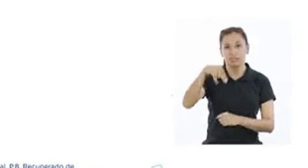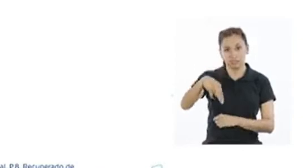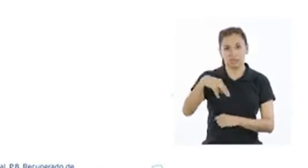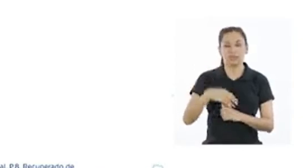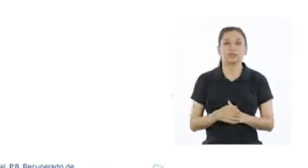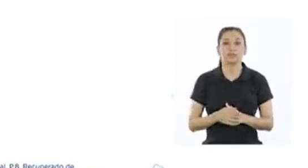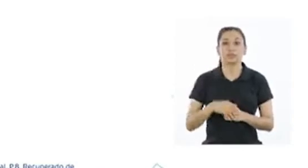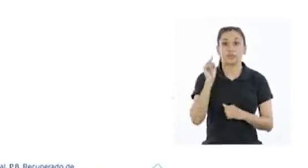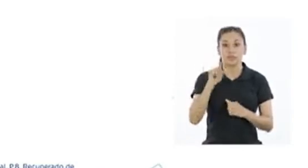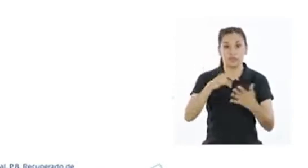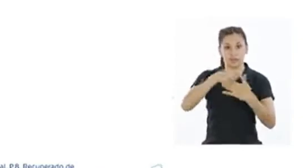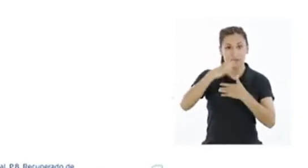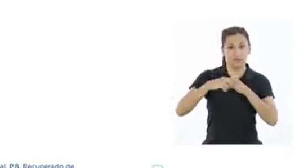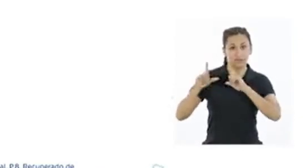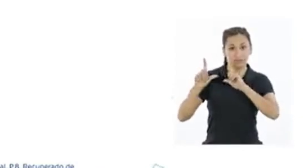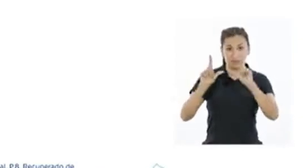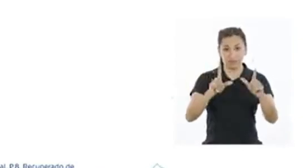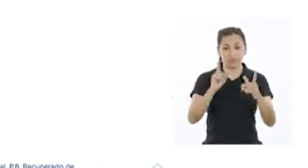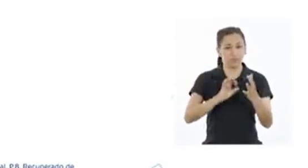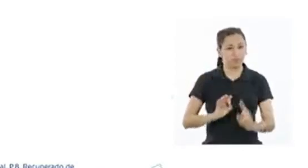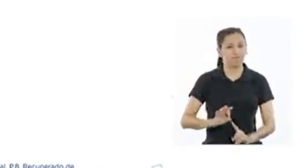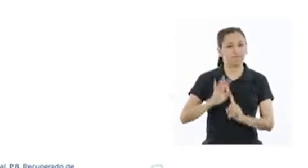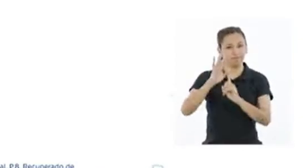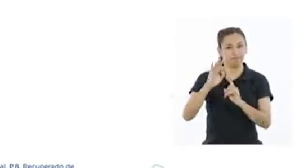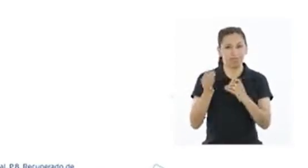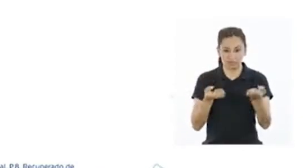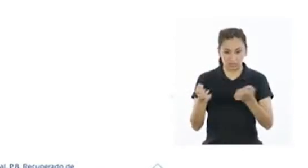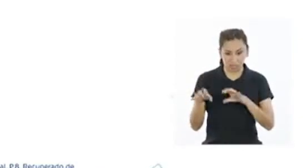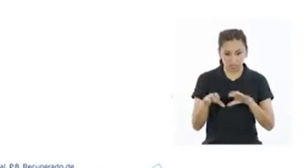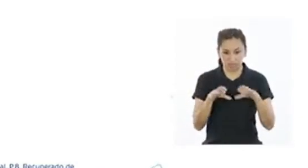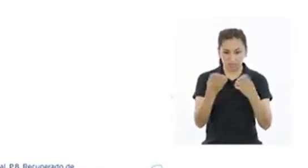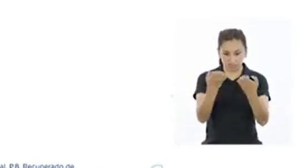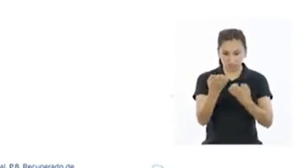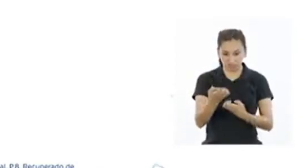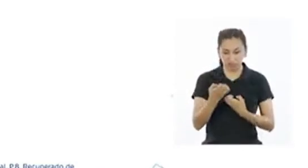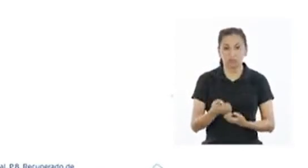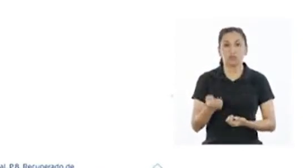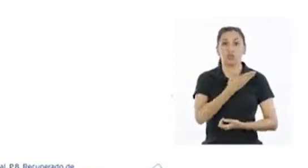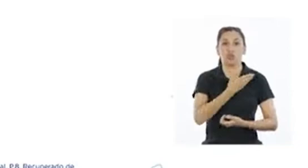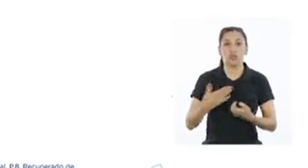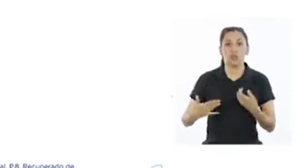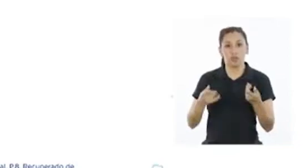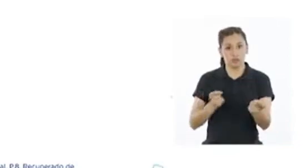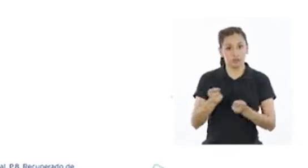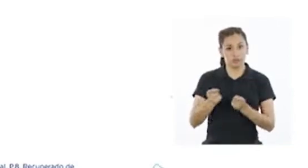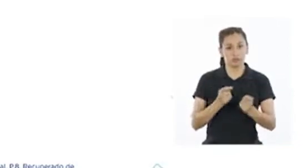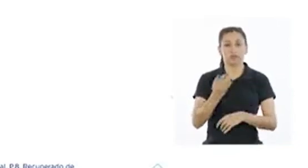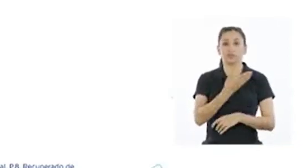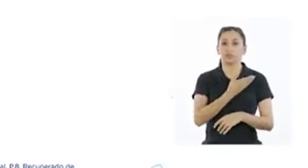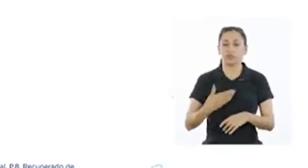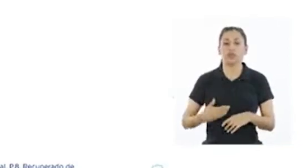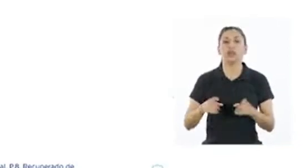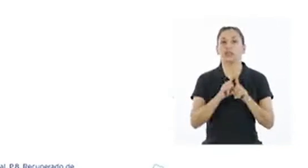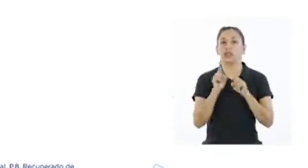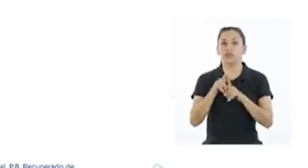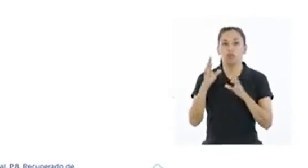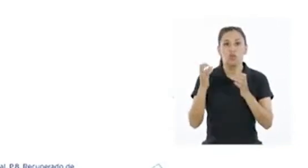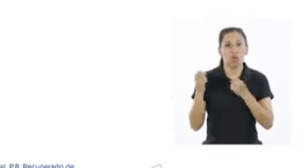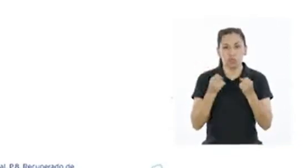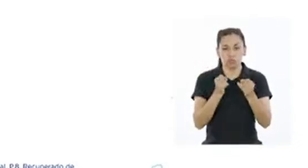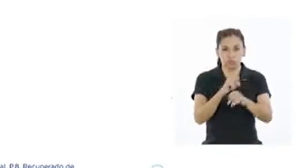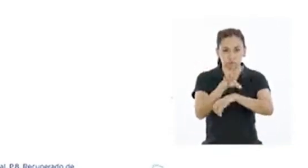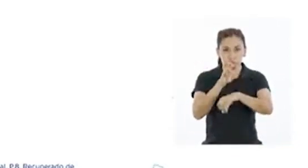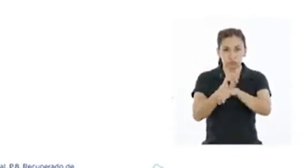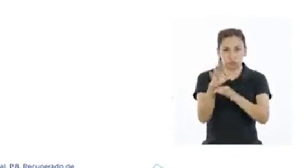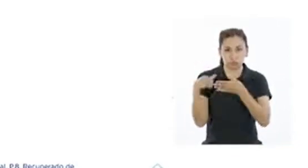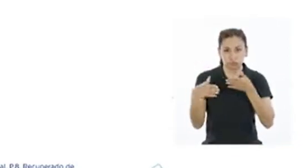013-2019-IN. Este plan constituye el principal instrumento de gestión del Estado. Orienta la implementación de la